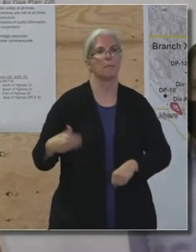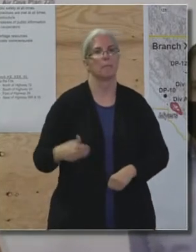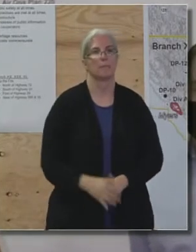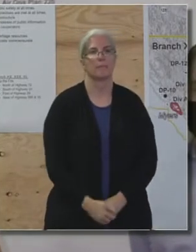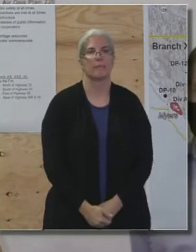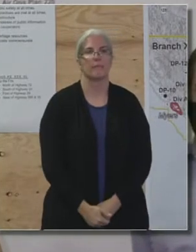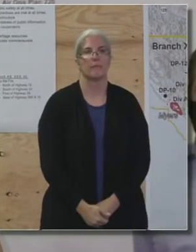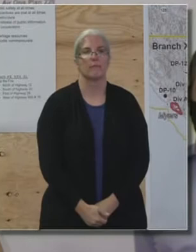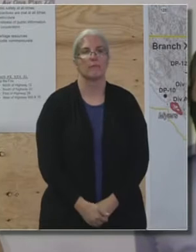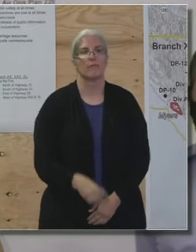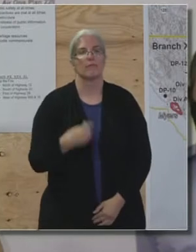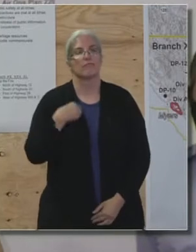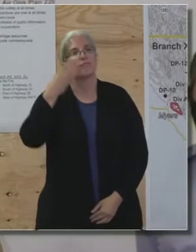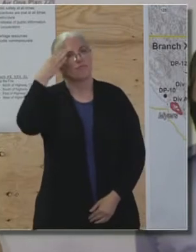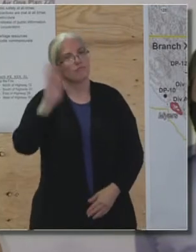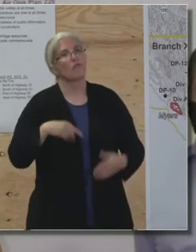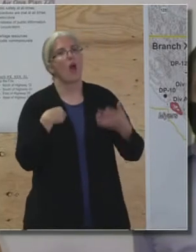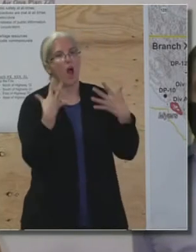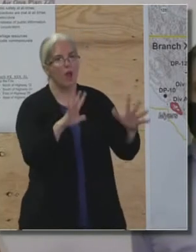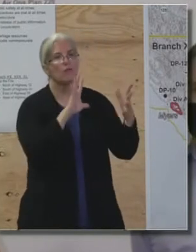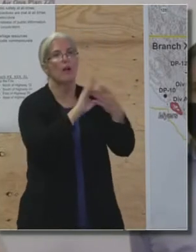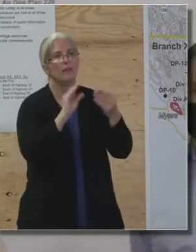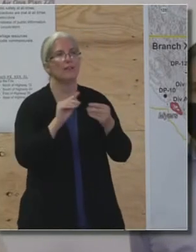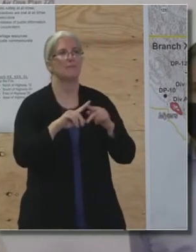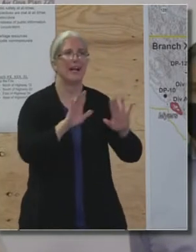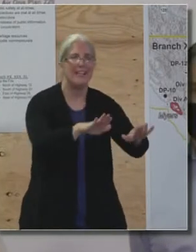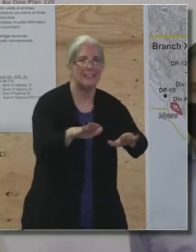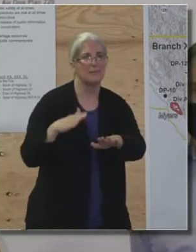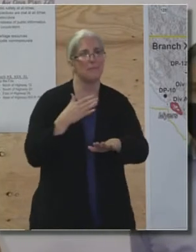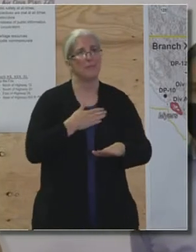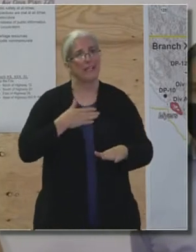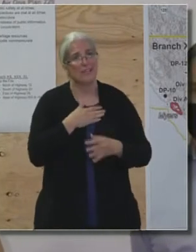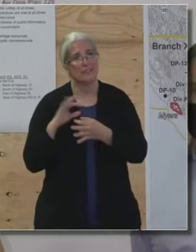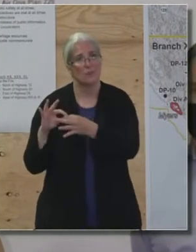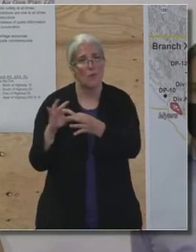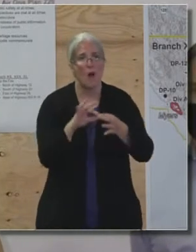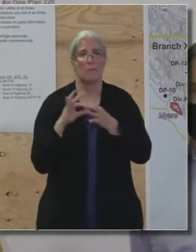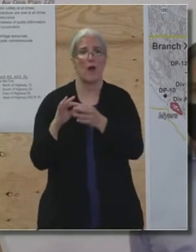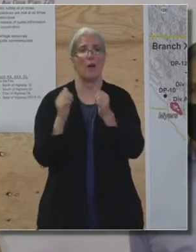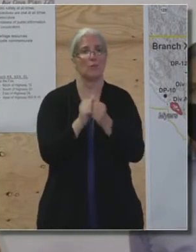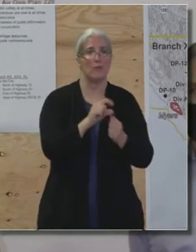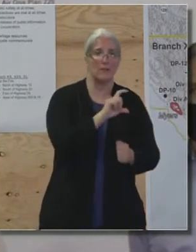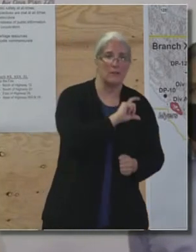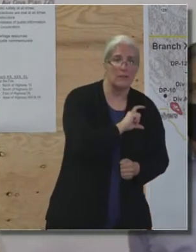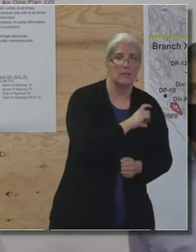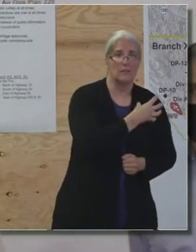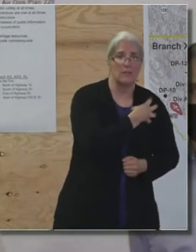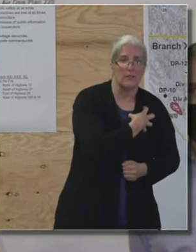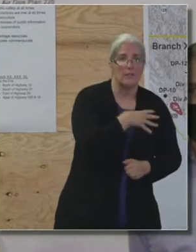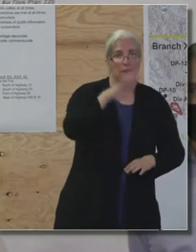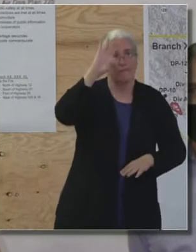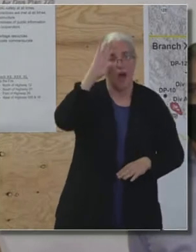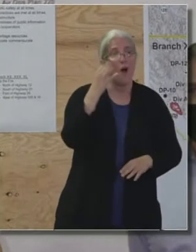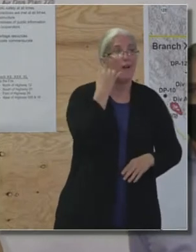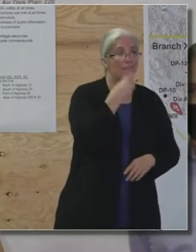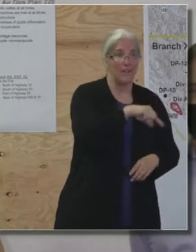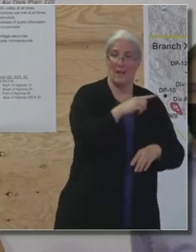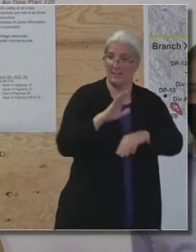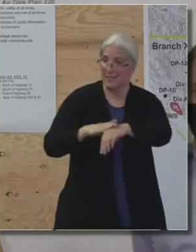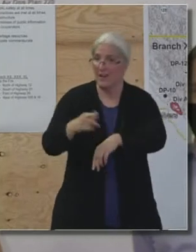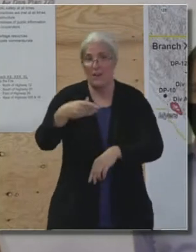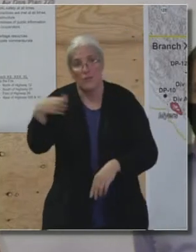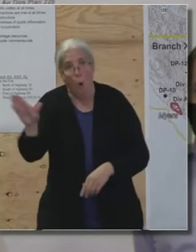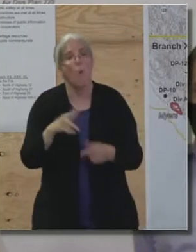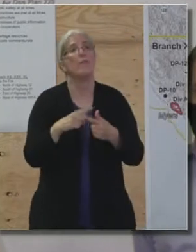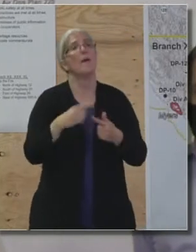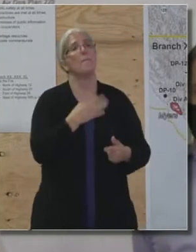ya se ha dicho por favor sigan cooperando con las autoridades policíacas y de bomberos y les dicen que evacúen evacúen es una situación muy